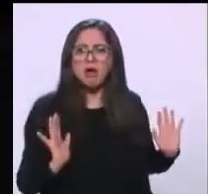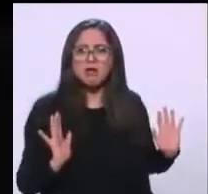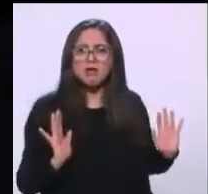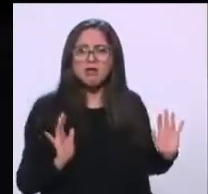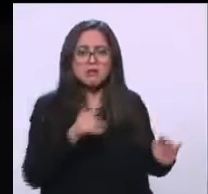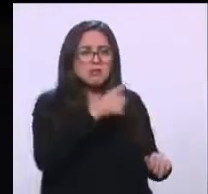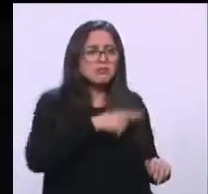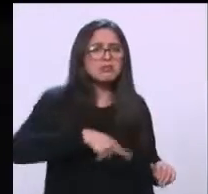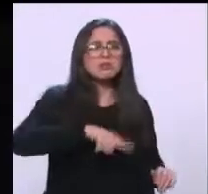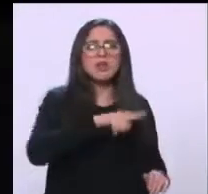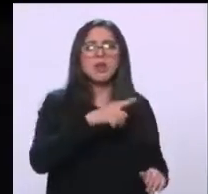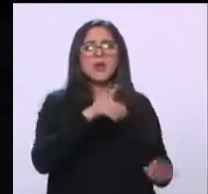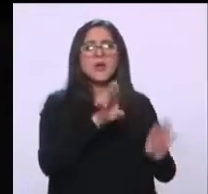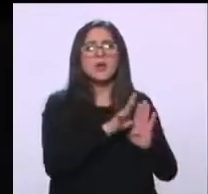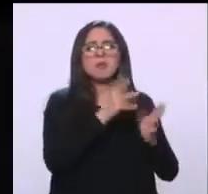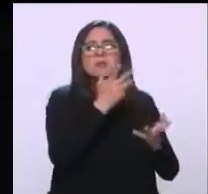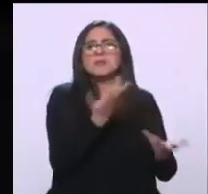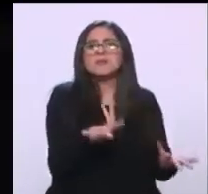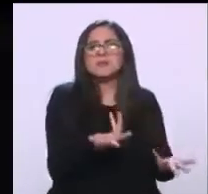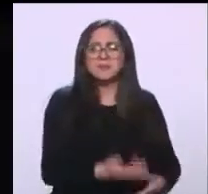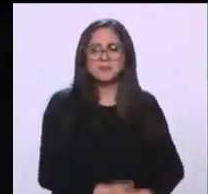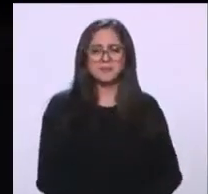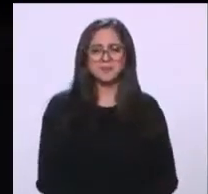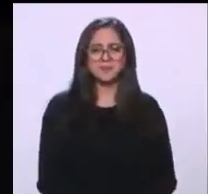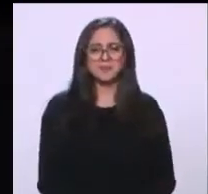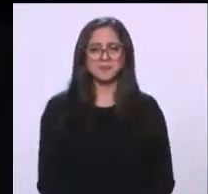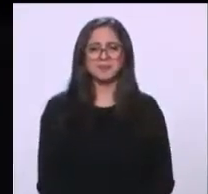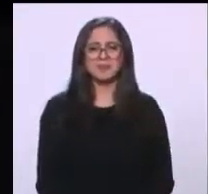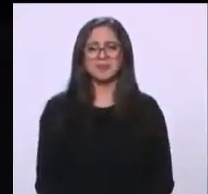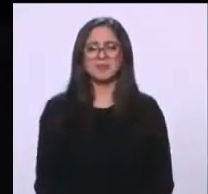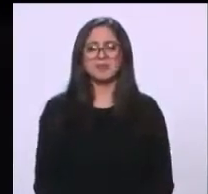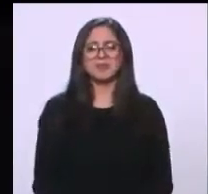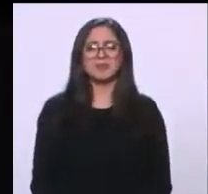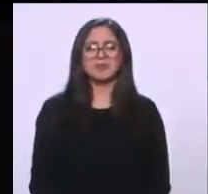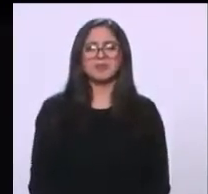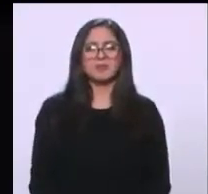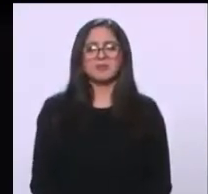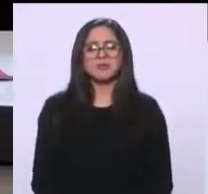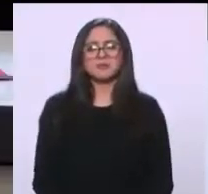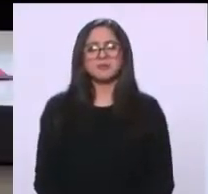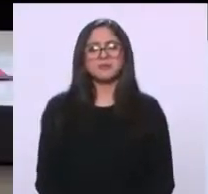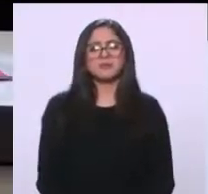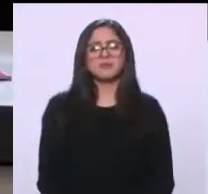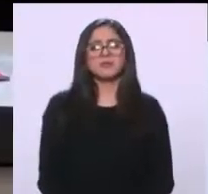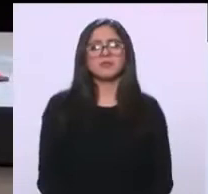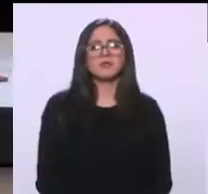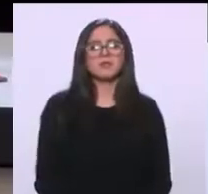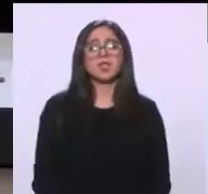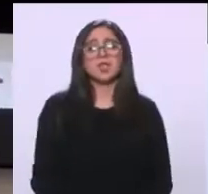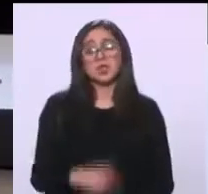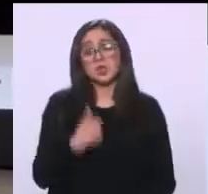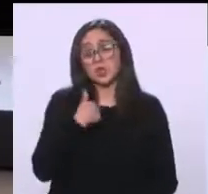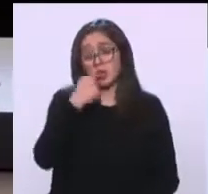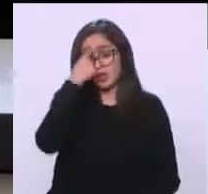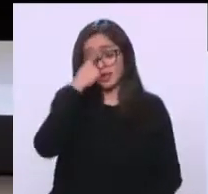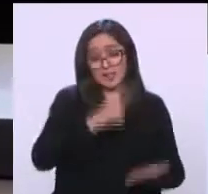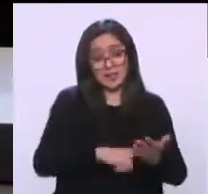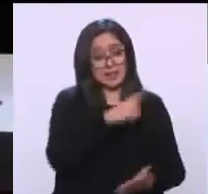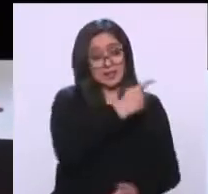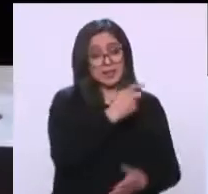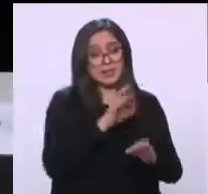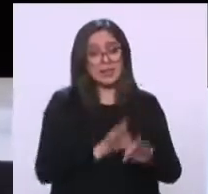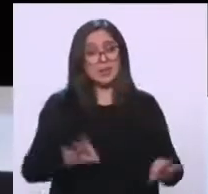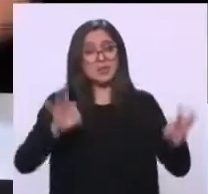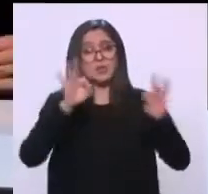que todas desearían? Eso es fundamental, porque creo que si nos quedamos, nuevamente, creo que el instrumento de la protesta